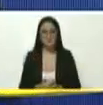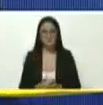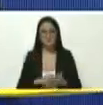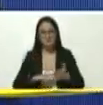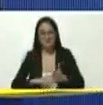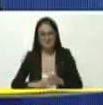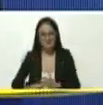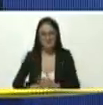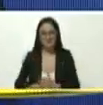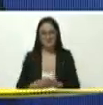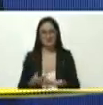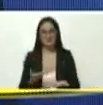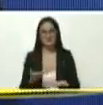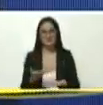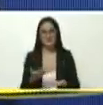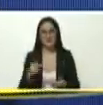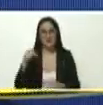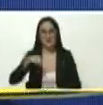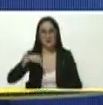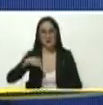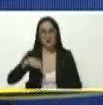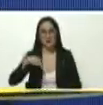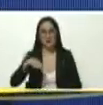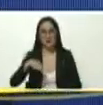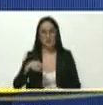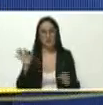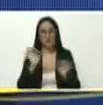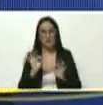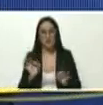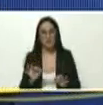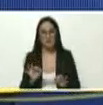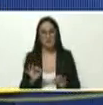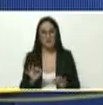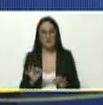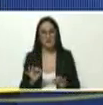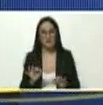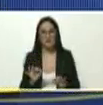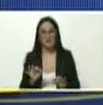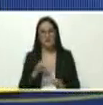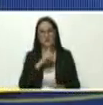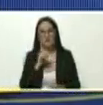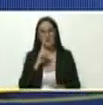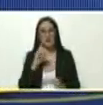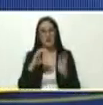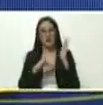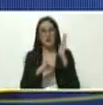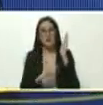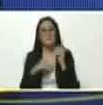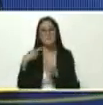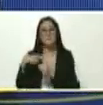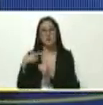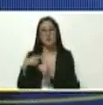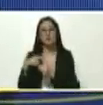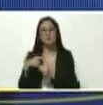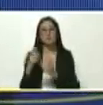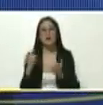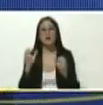cohesionarnos en función de lo que hoy es un mecanismo virtuoso llamado OPEP Plus y la declaración de